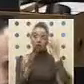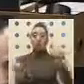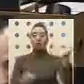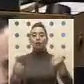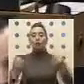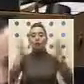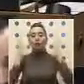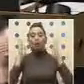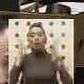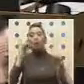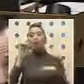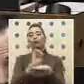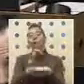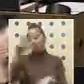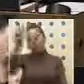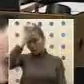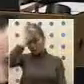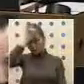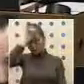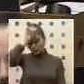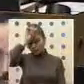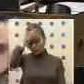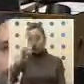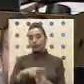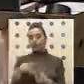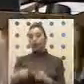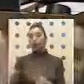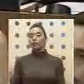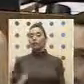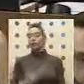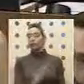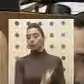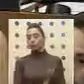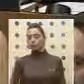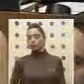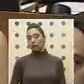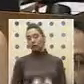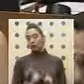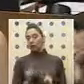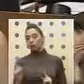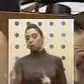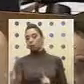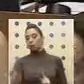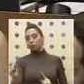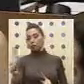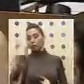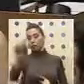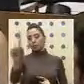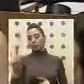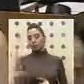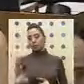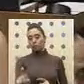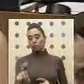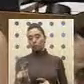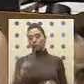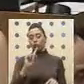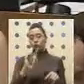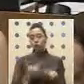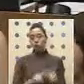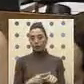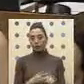minería. Entonces, señor presidente, por su intermedio yo quisiera consultarle una vez